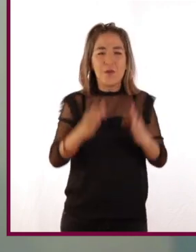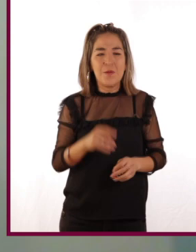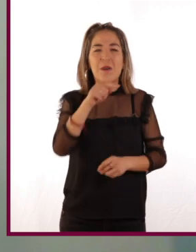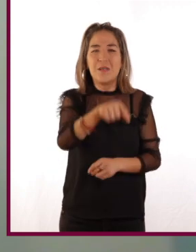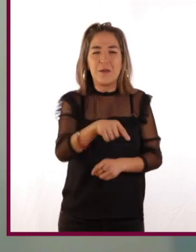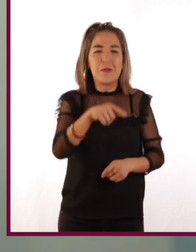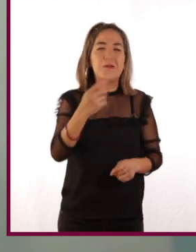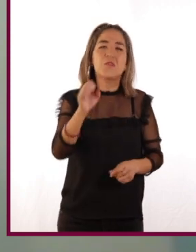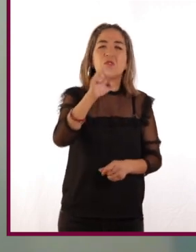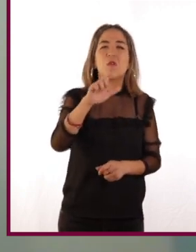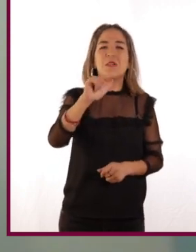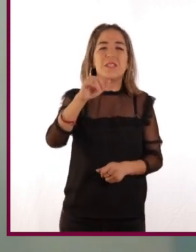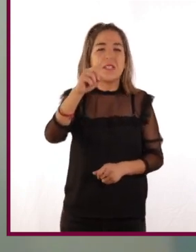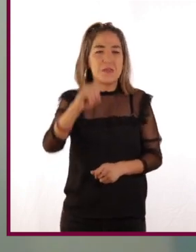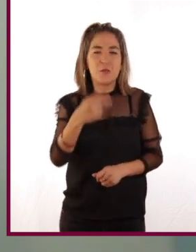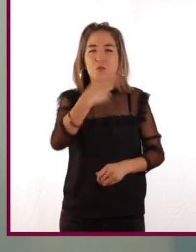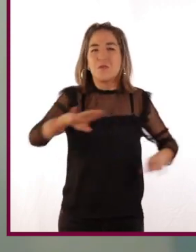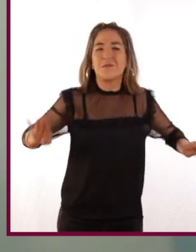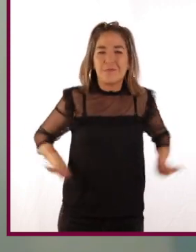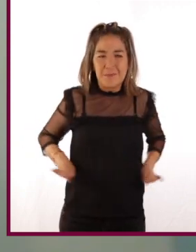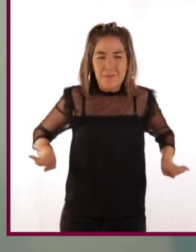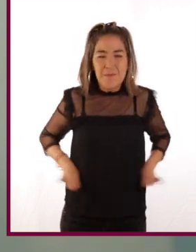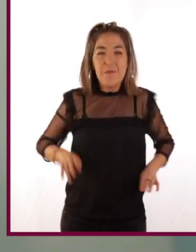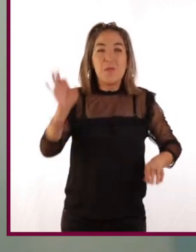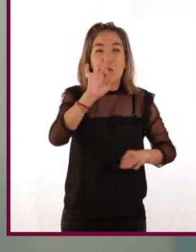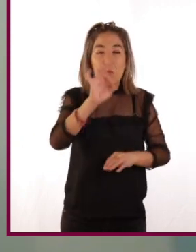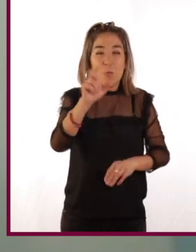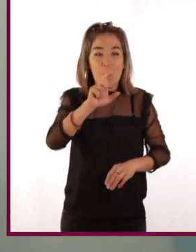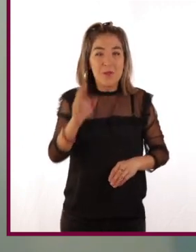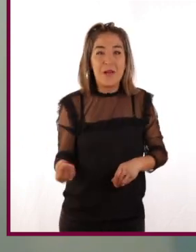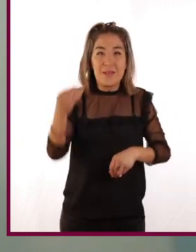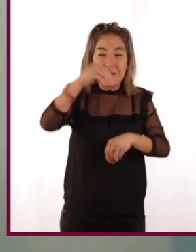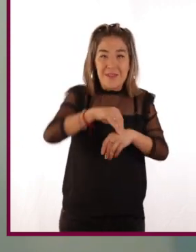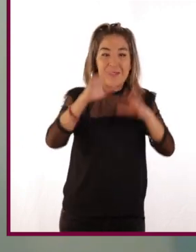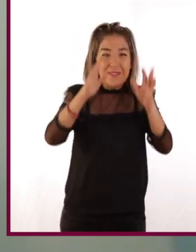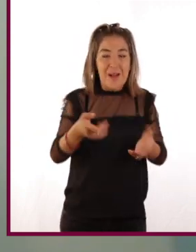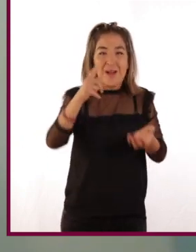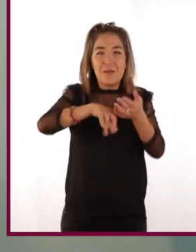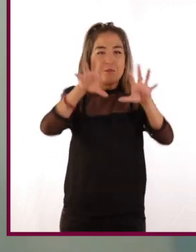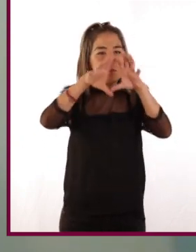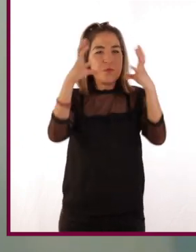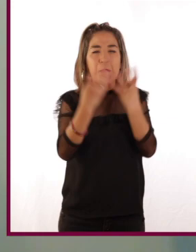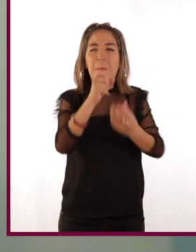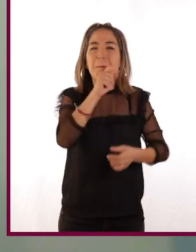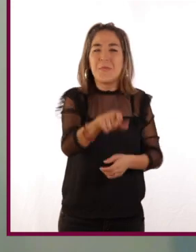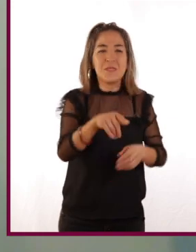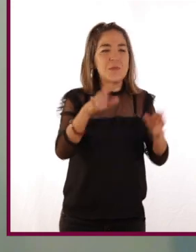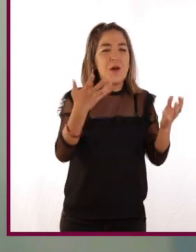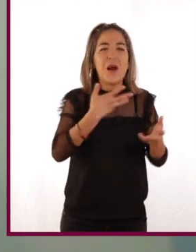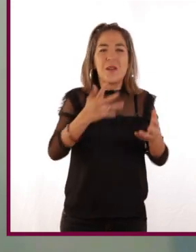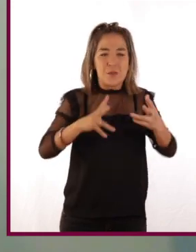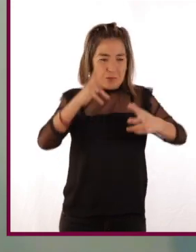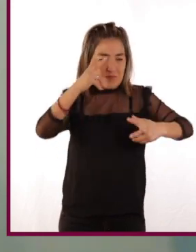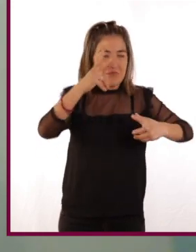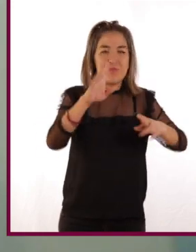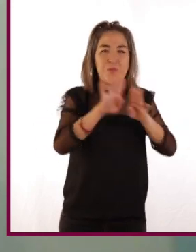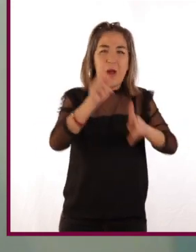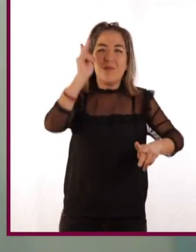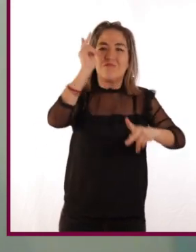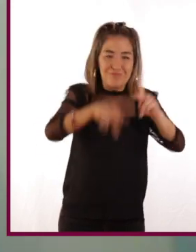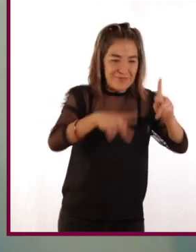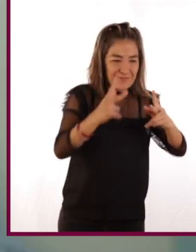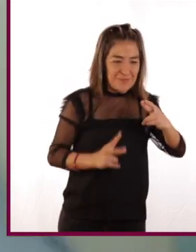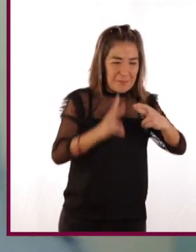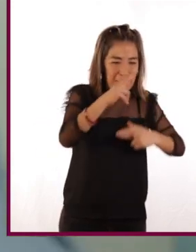estos poliedros regulares, o sólidos platónicos, otra propiedad, que al estar inscritos dentro de una esfera, todos sus vértices las tocan.